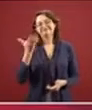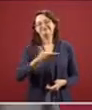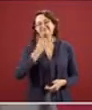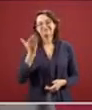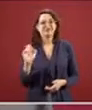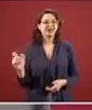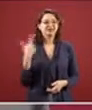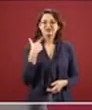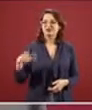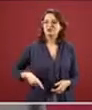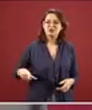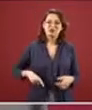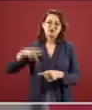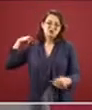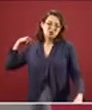antes